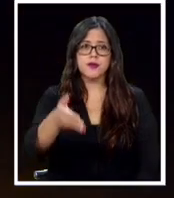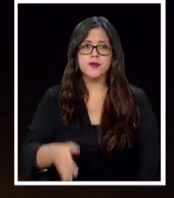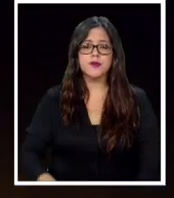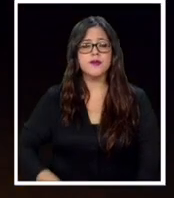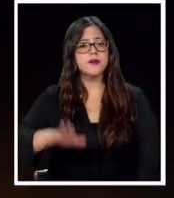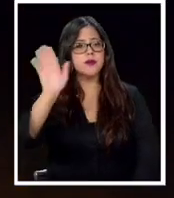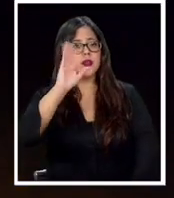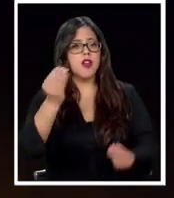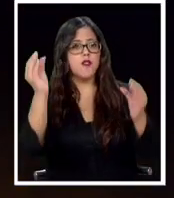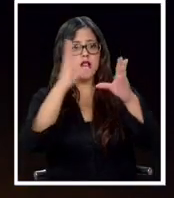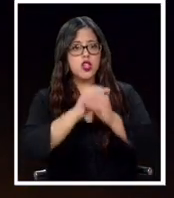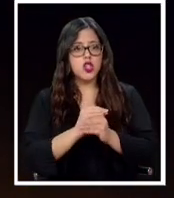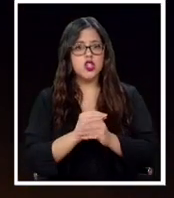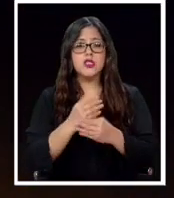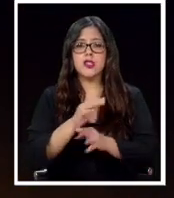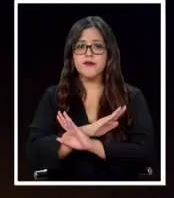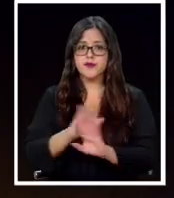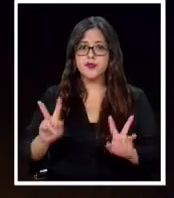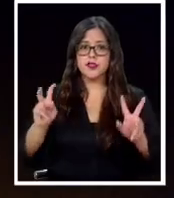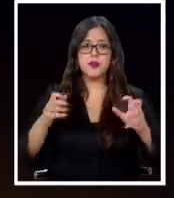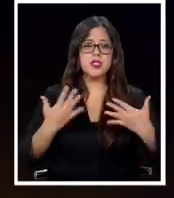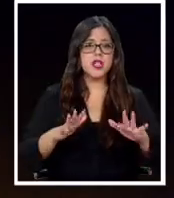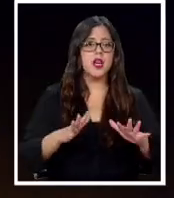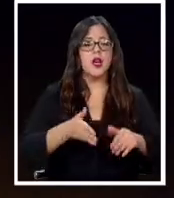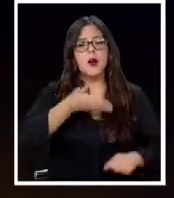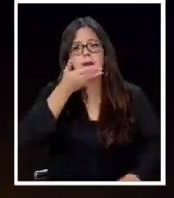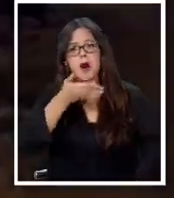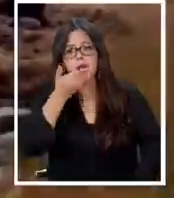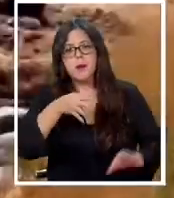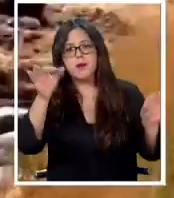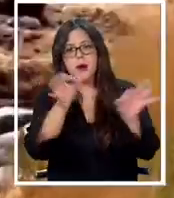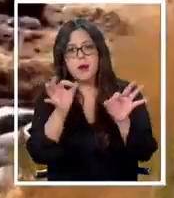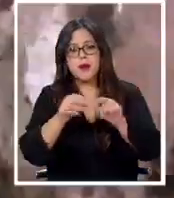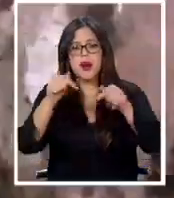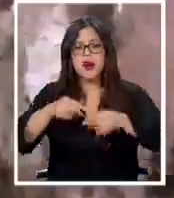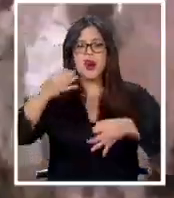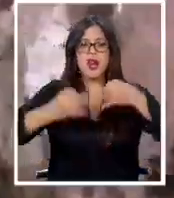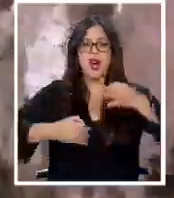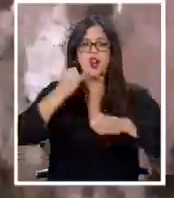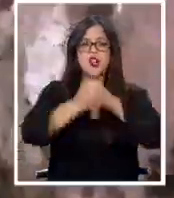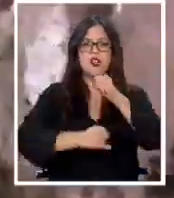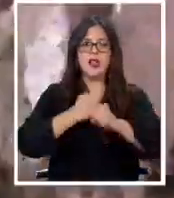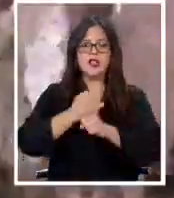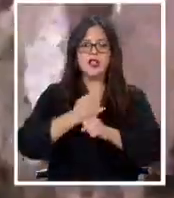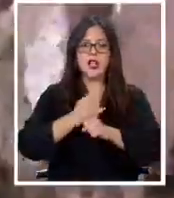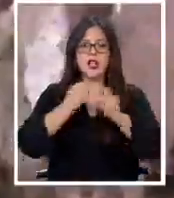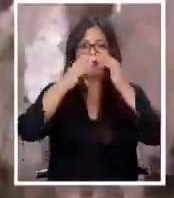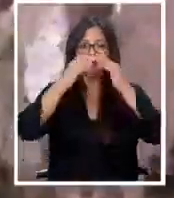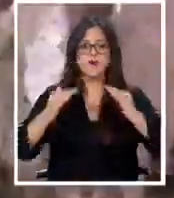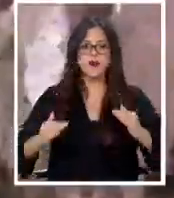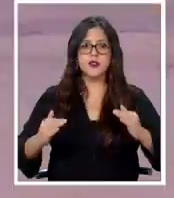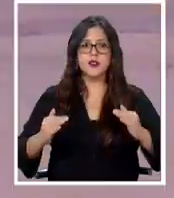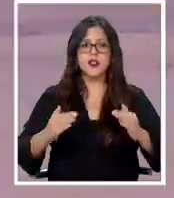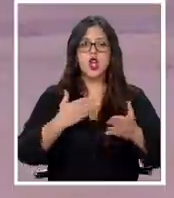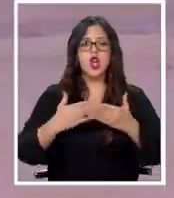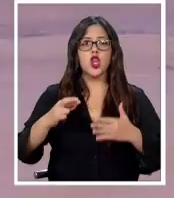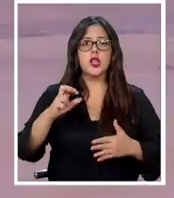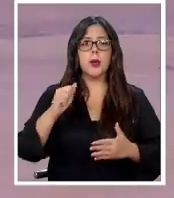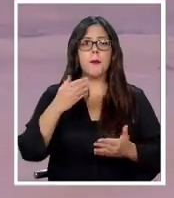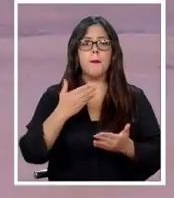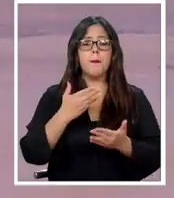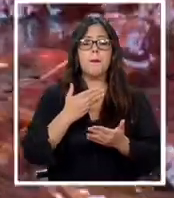hola que tal buenas noches concluyeron los alegatos orales acá en la corte internacional de justicia en el palacio de la paz